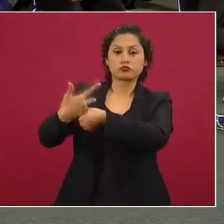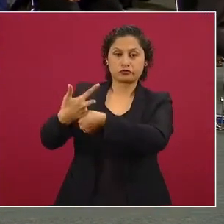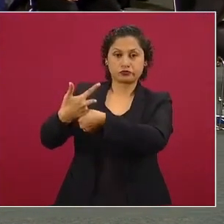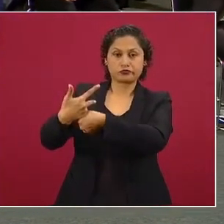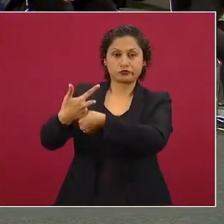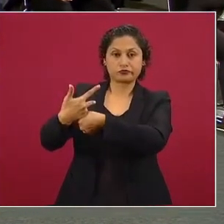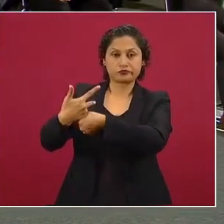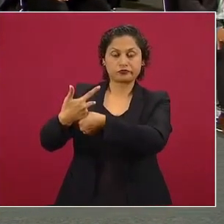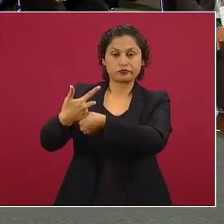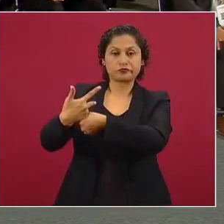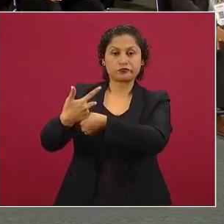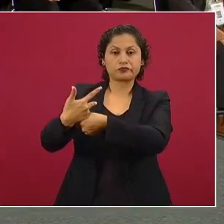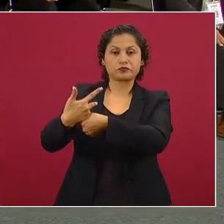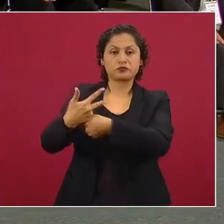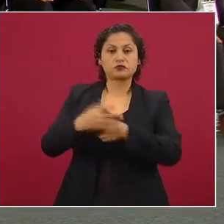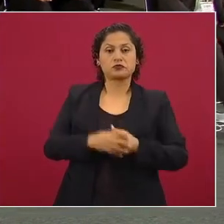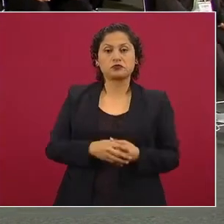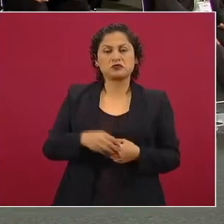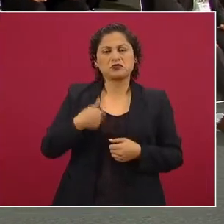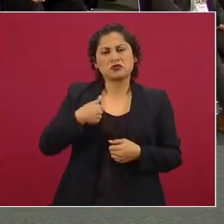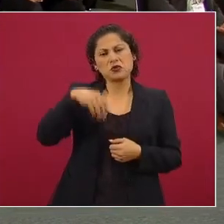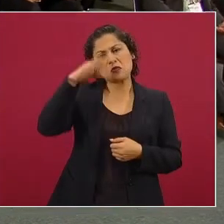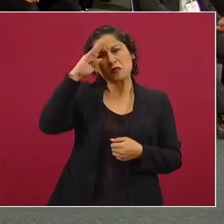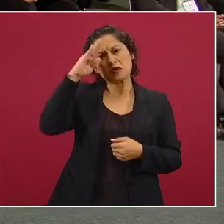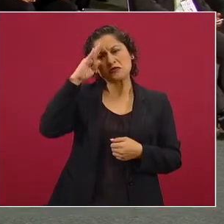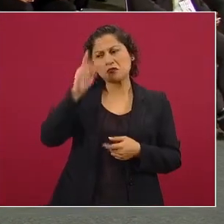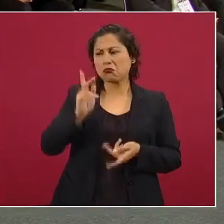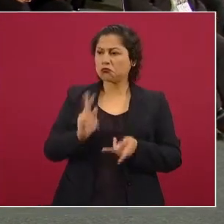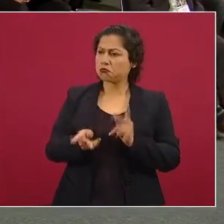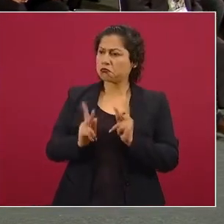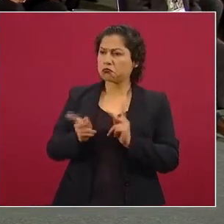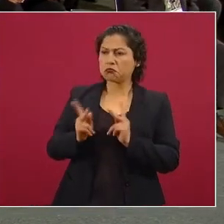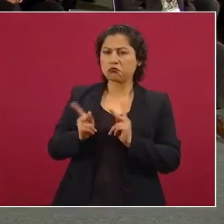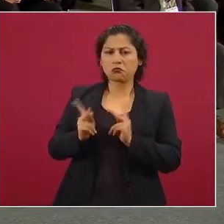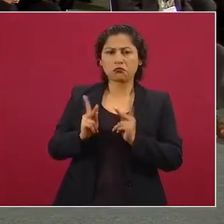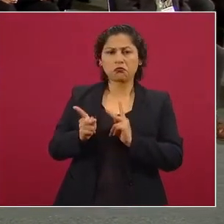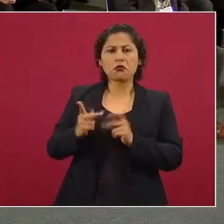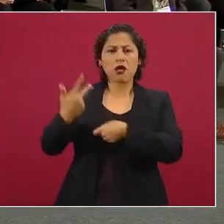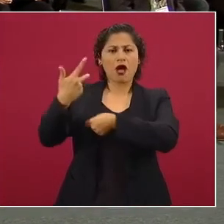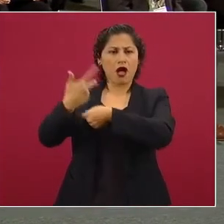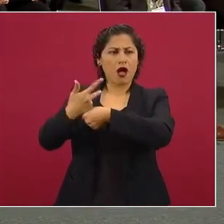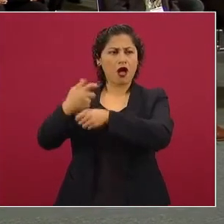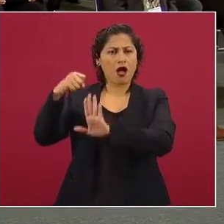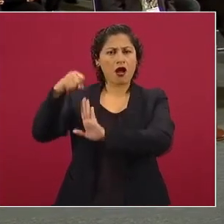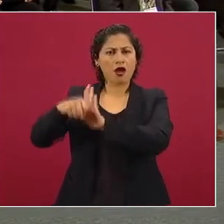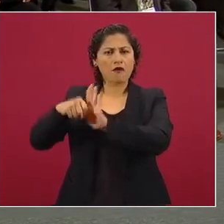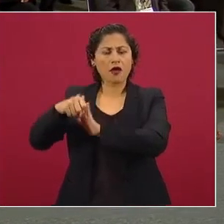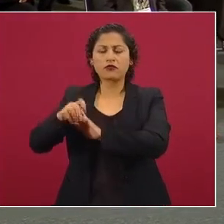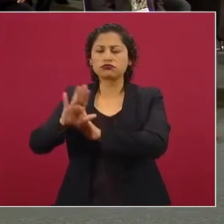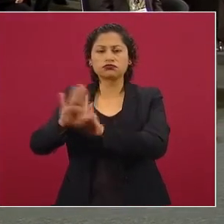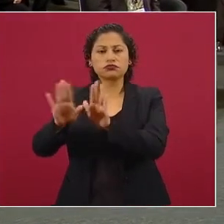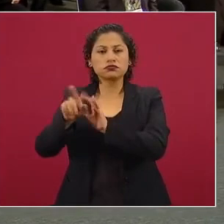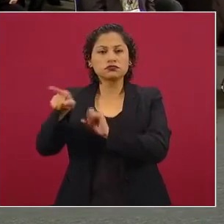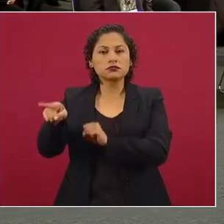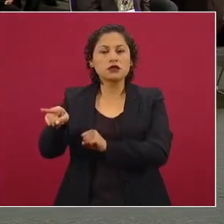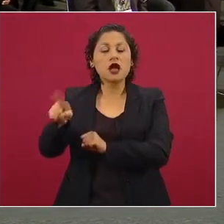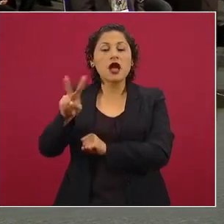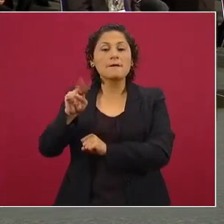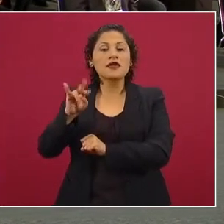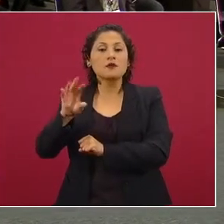Yo pensaba que estábamos en el aire, ¿no?, que era en vivo. No, la grabó, nunca la